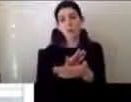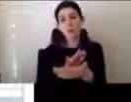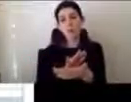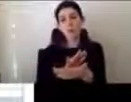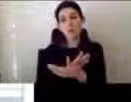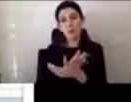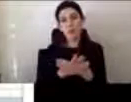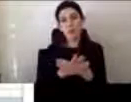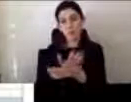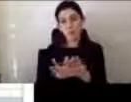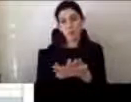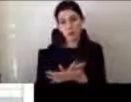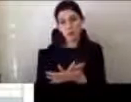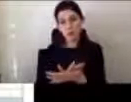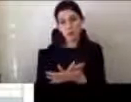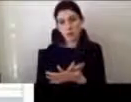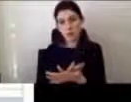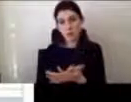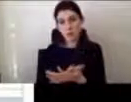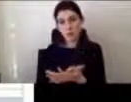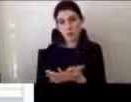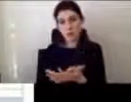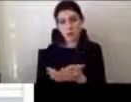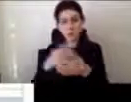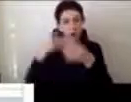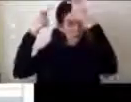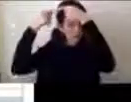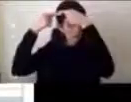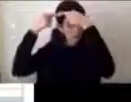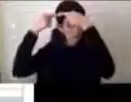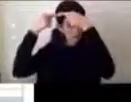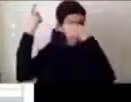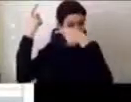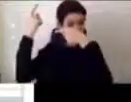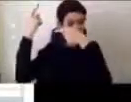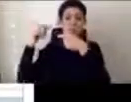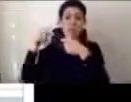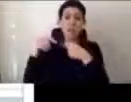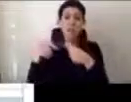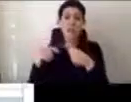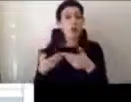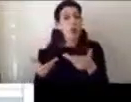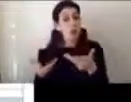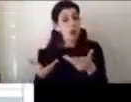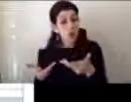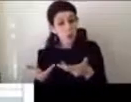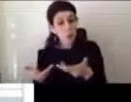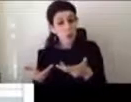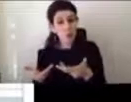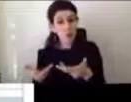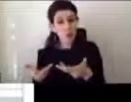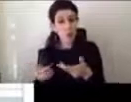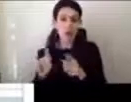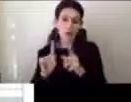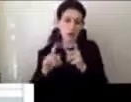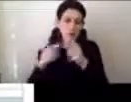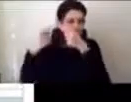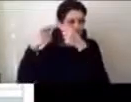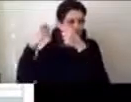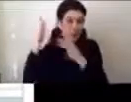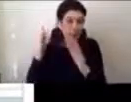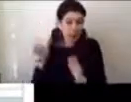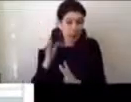por ejemplo, un infarto cerebral, ¿no es cierto?, cómo, dependiendo también de la magnitud de este